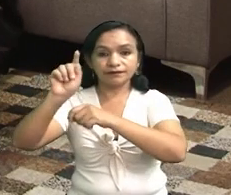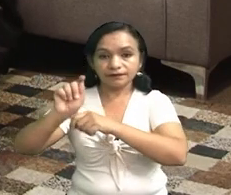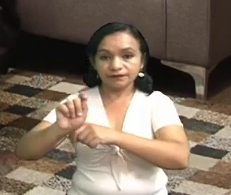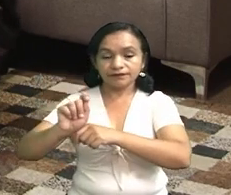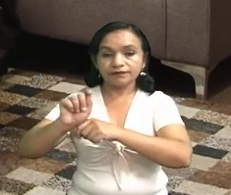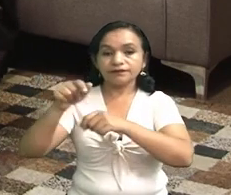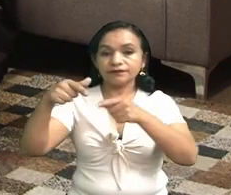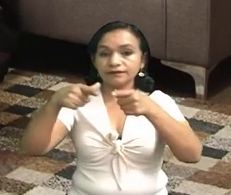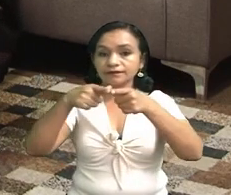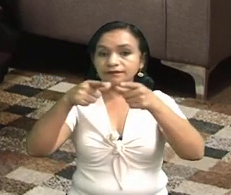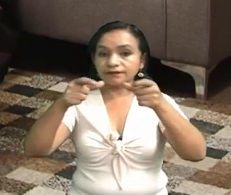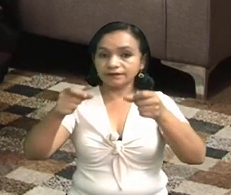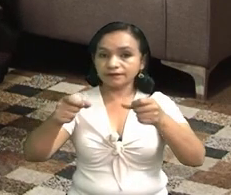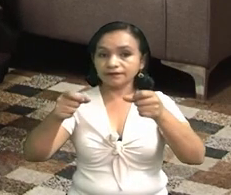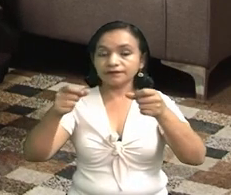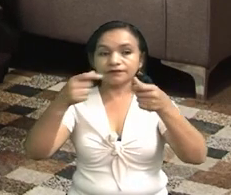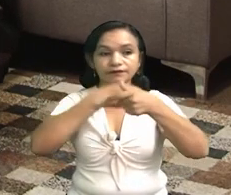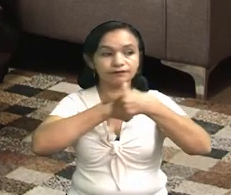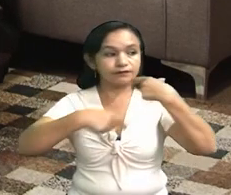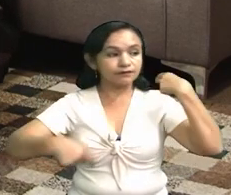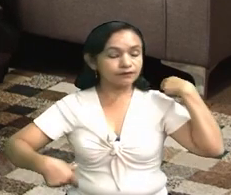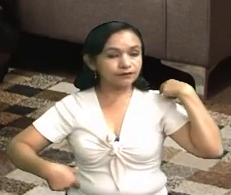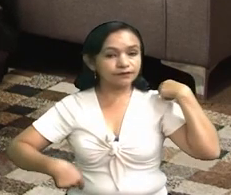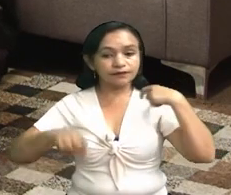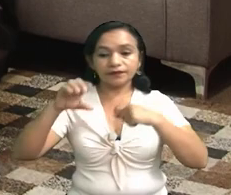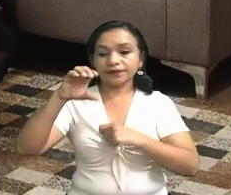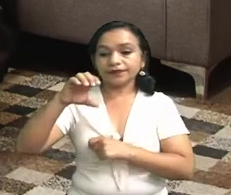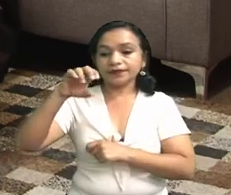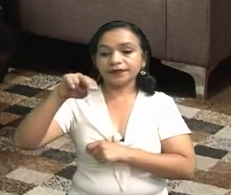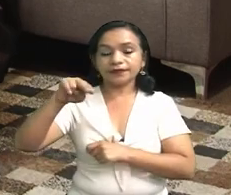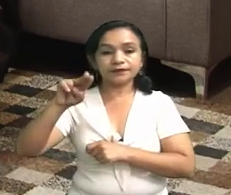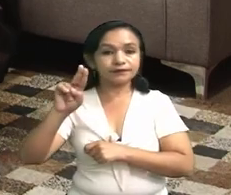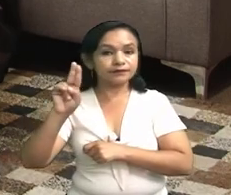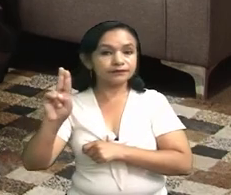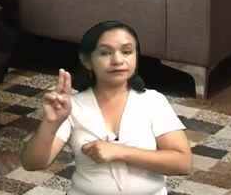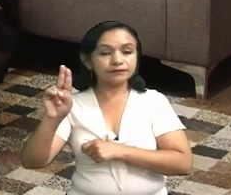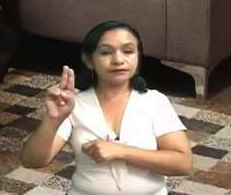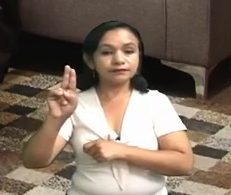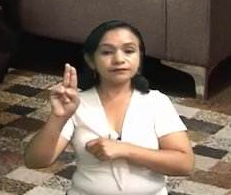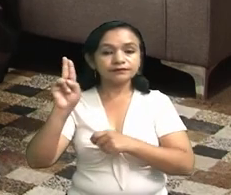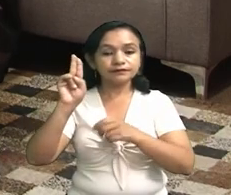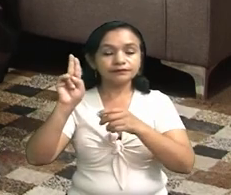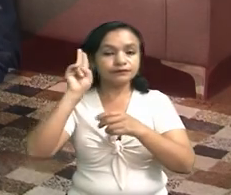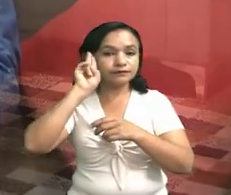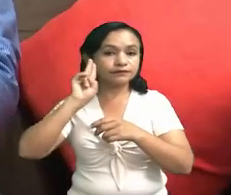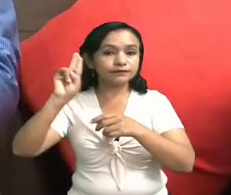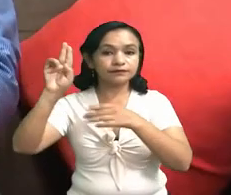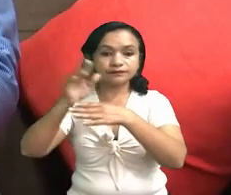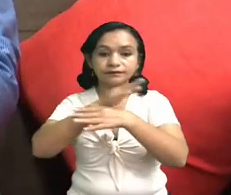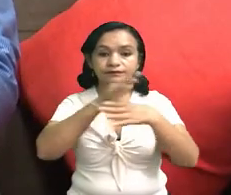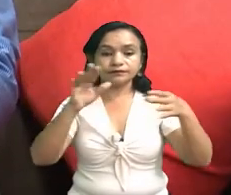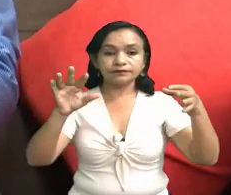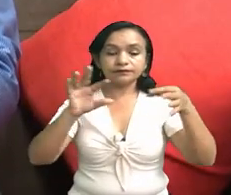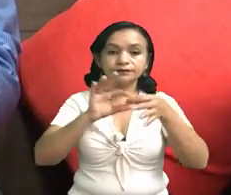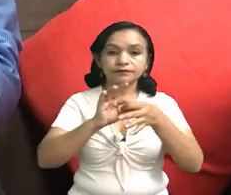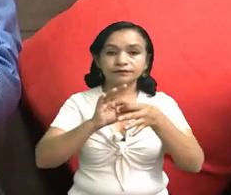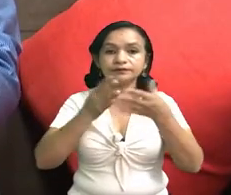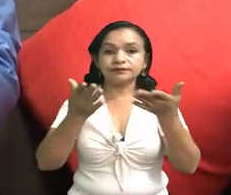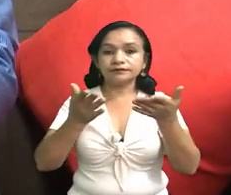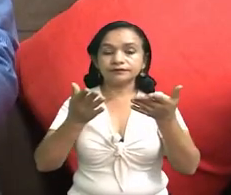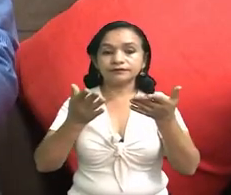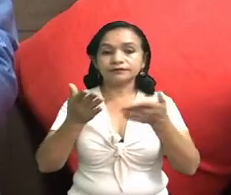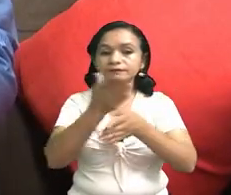UNAM Managua y además presidenta del Consejo Nacional de Universidades. Pues, compañera, antes de irnos a la pausa,